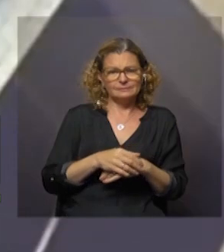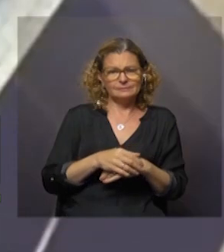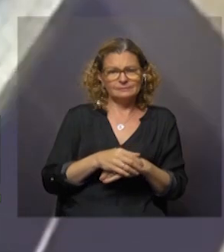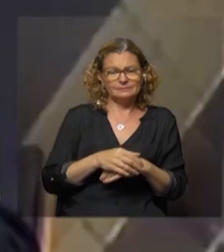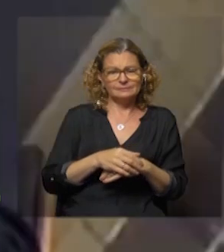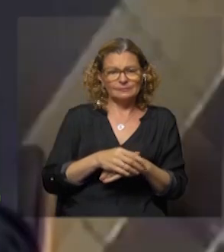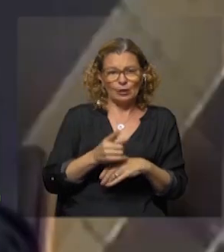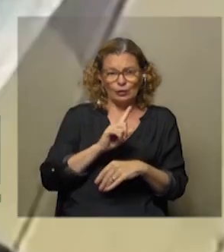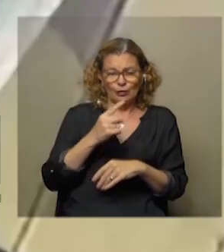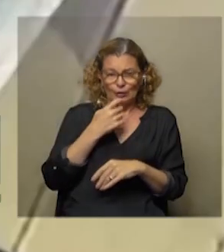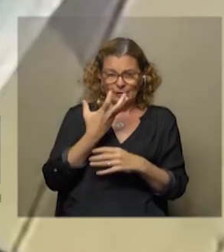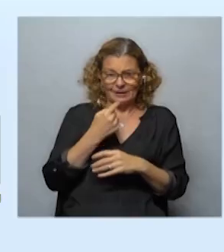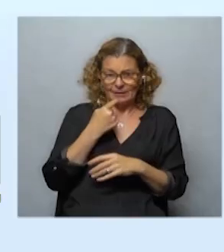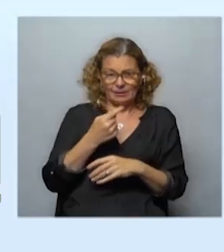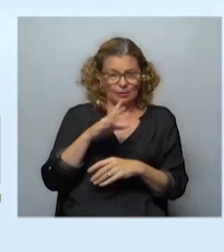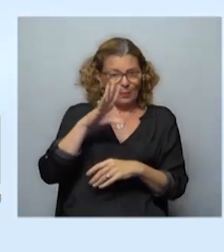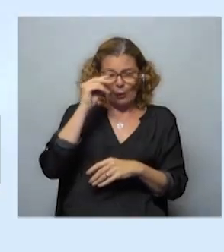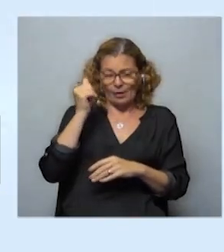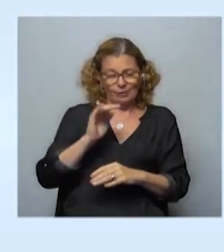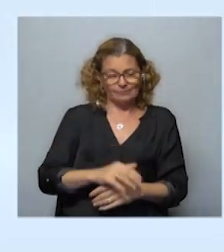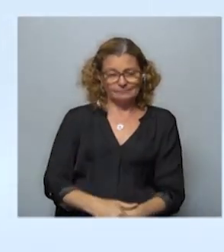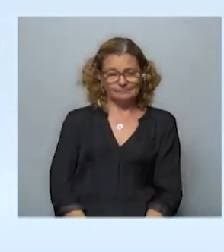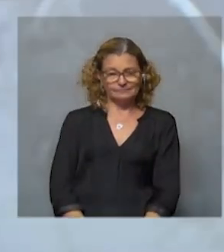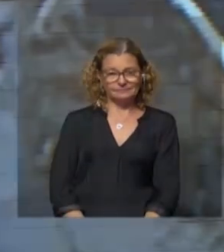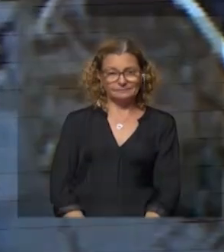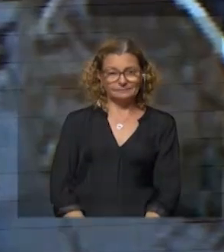o no me lo quiere decir directamente no me acuerdo